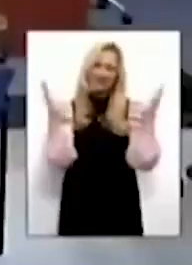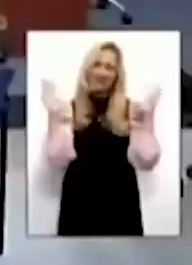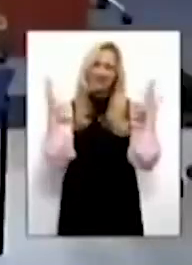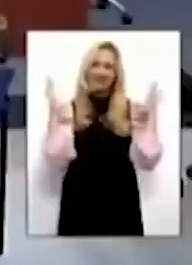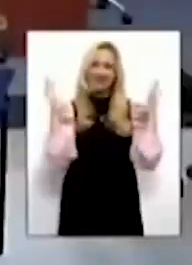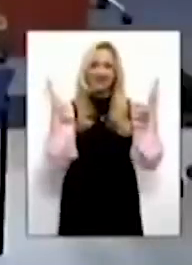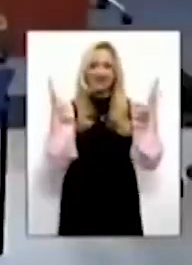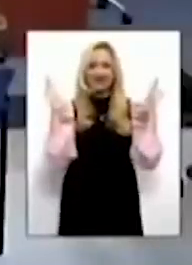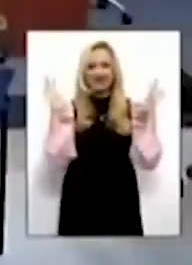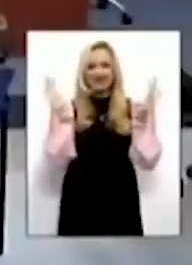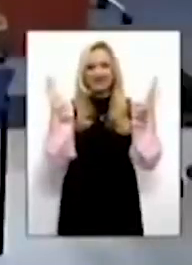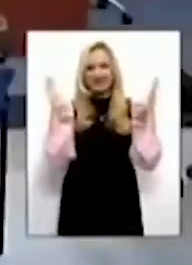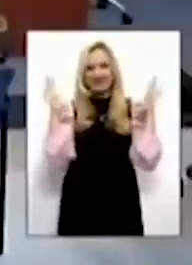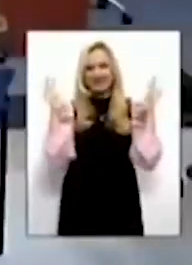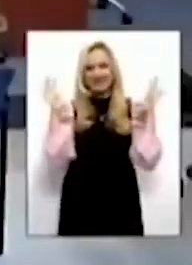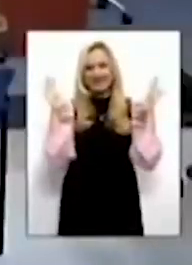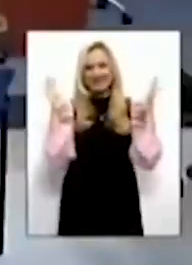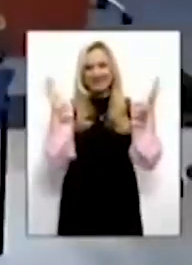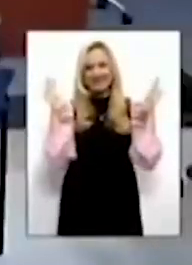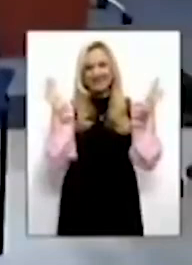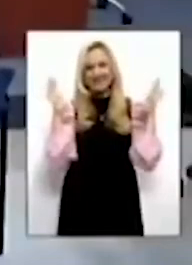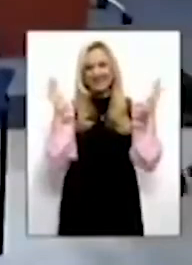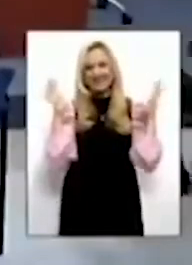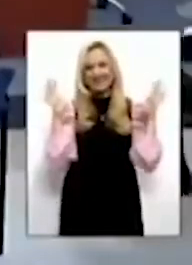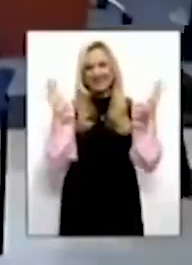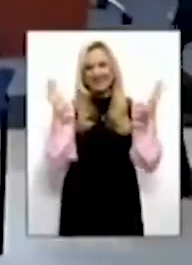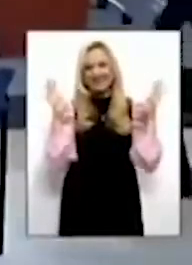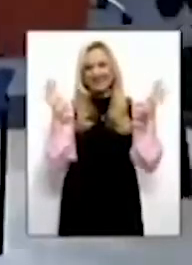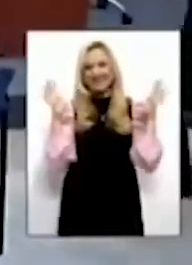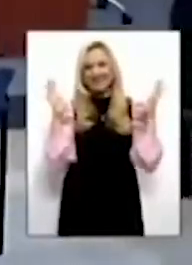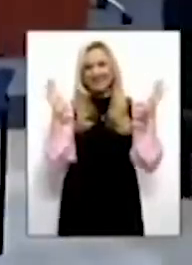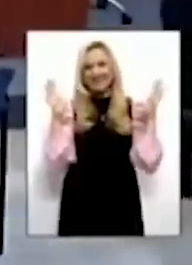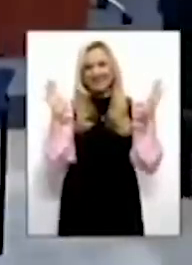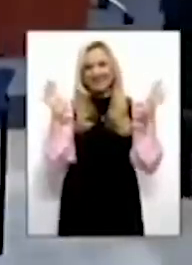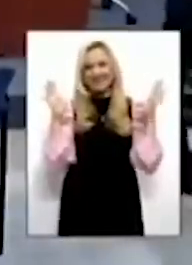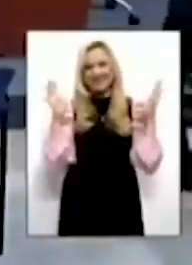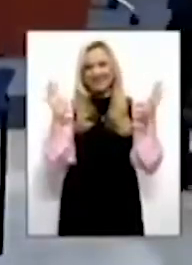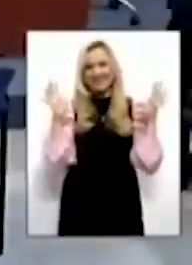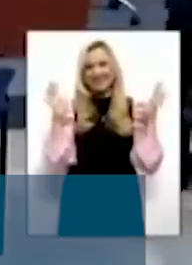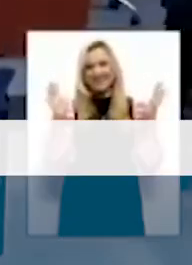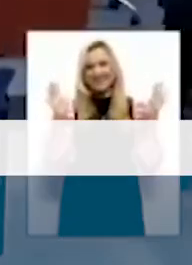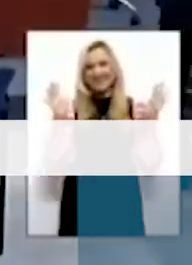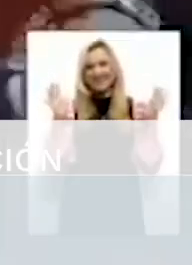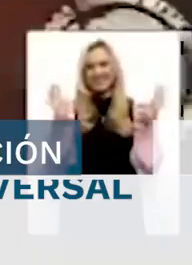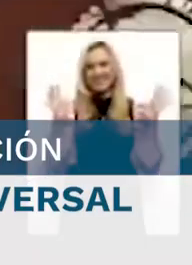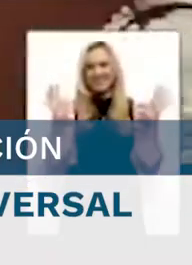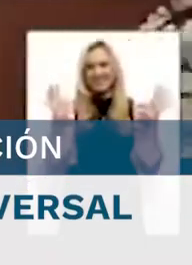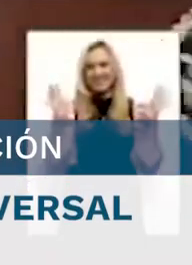de género no tiene excepciones. Actualizamos el marco normativo para acompañar de mejor manera a las